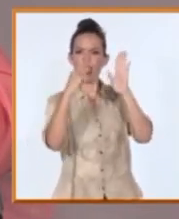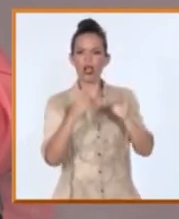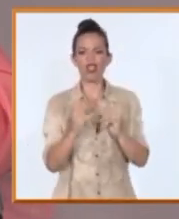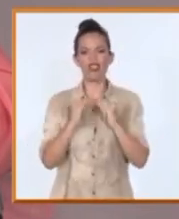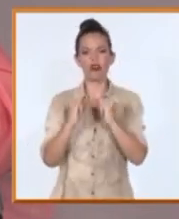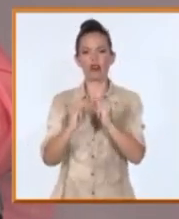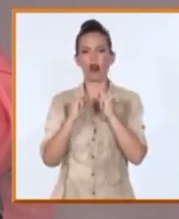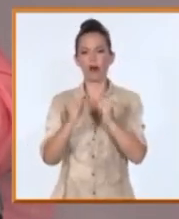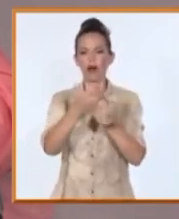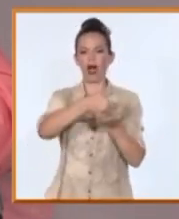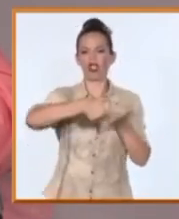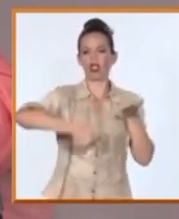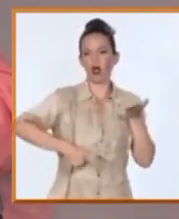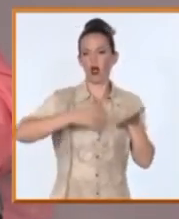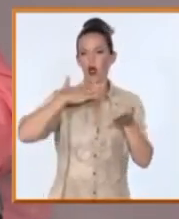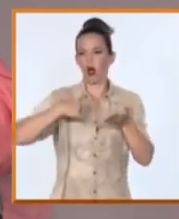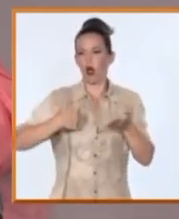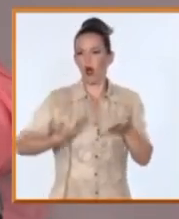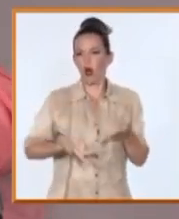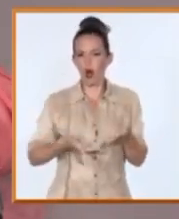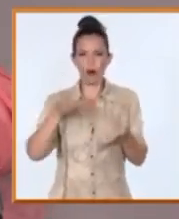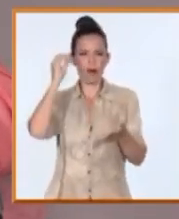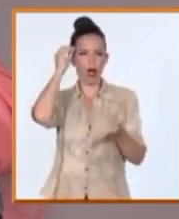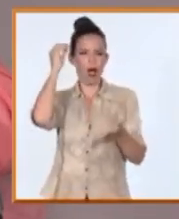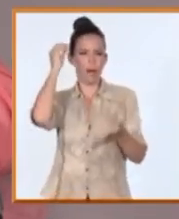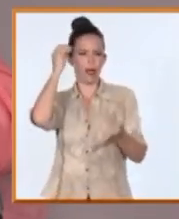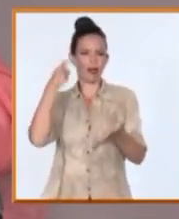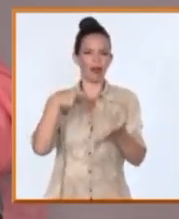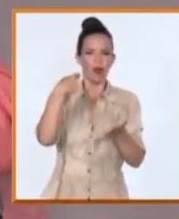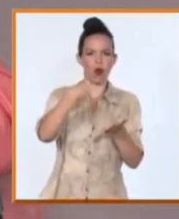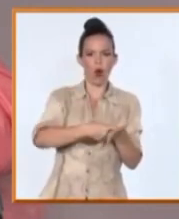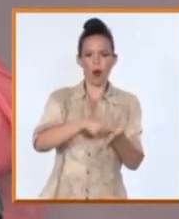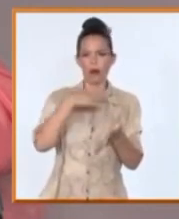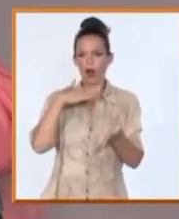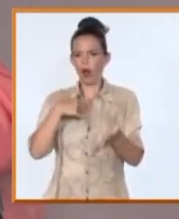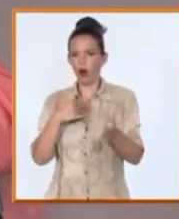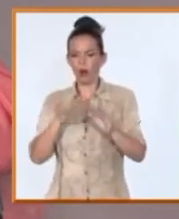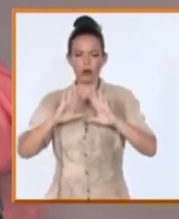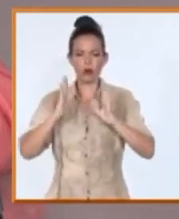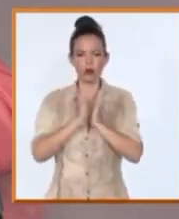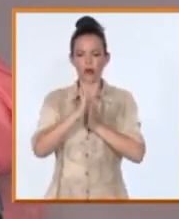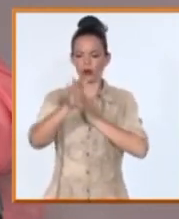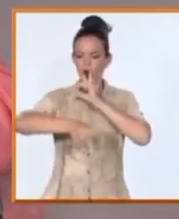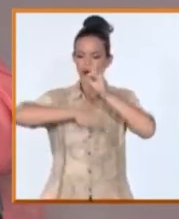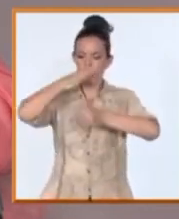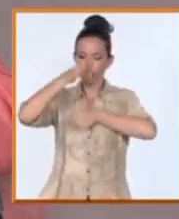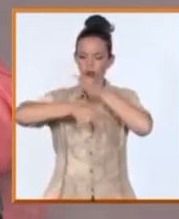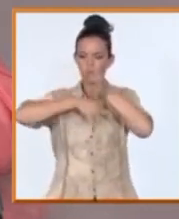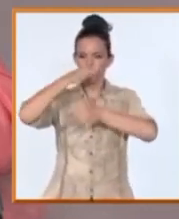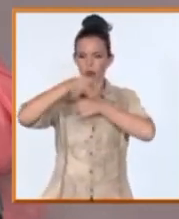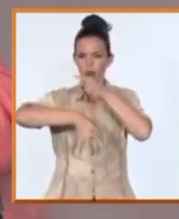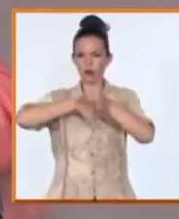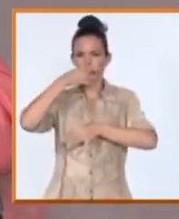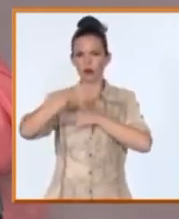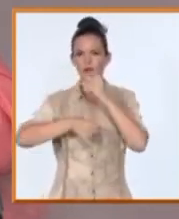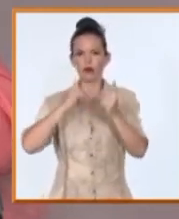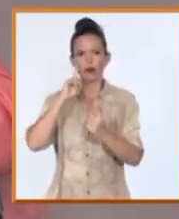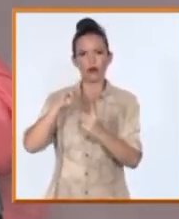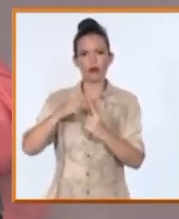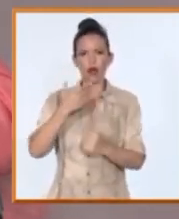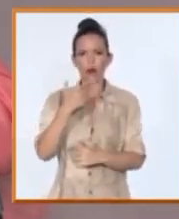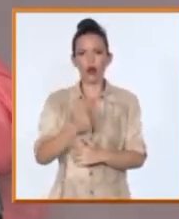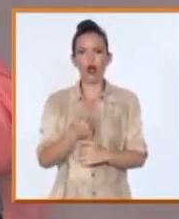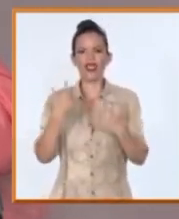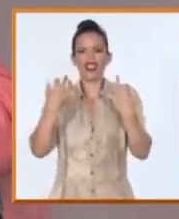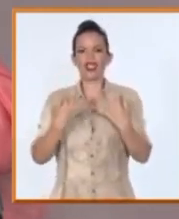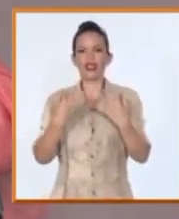proceso de comercialización y que a ciencia cierta le va a posibilitar mejorar la toma de decisión